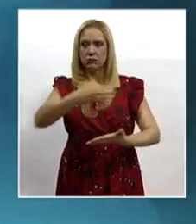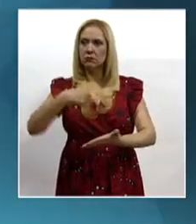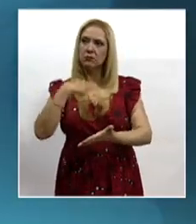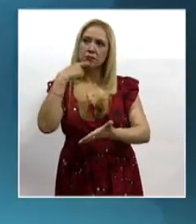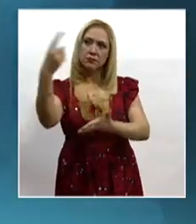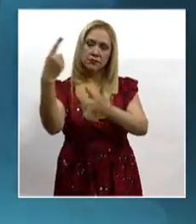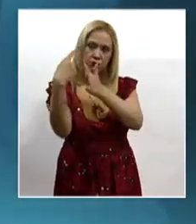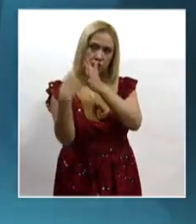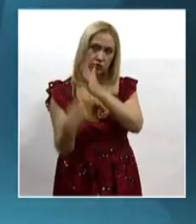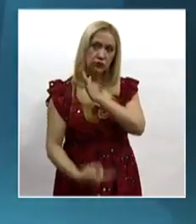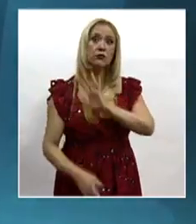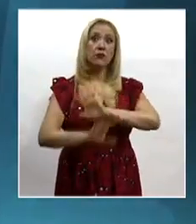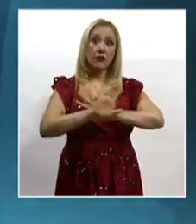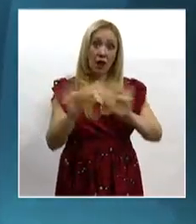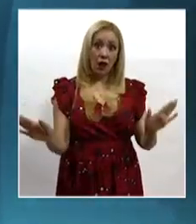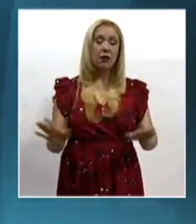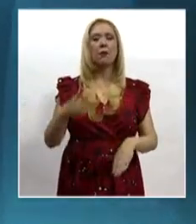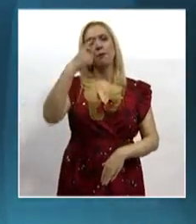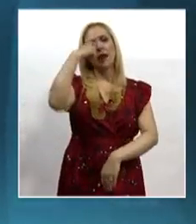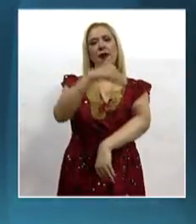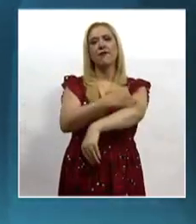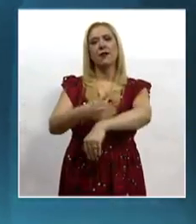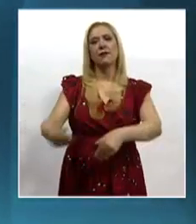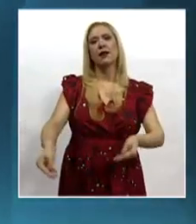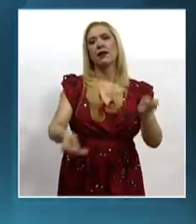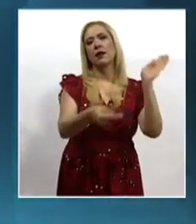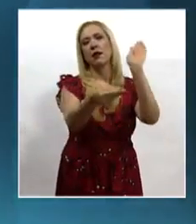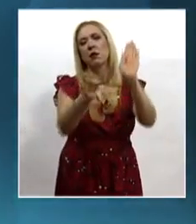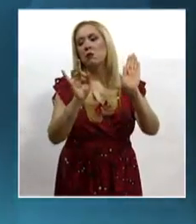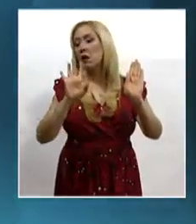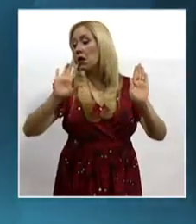certeza jurídica a los familiares y evita conflictos.